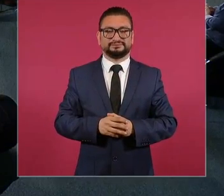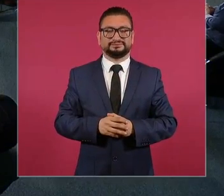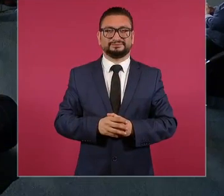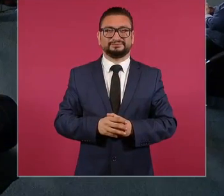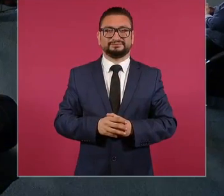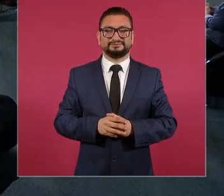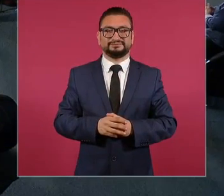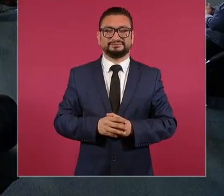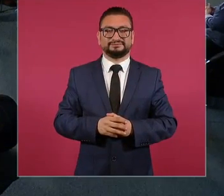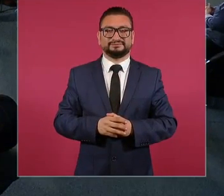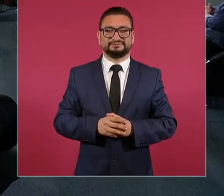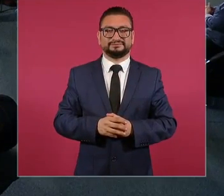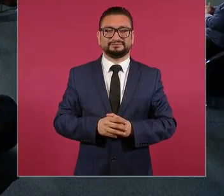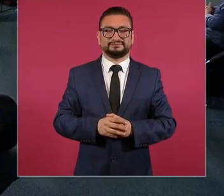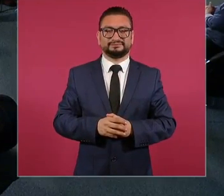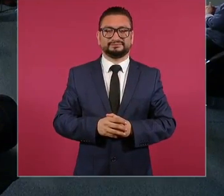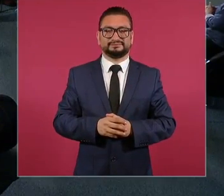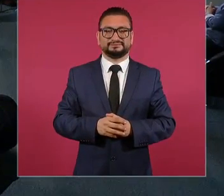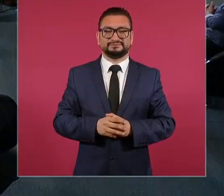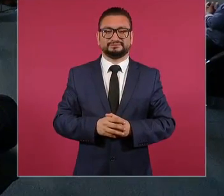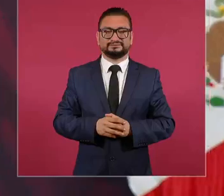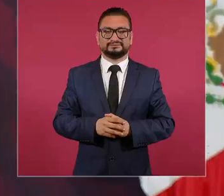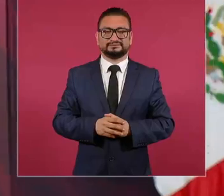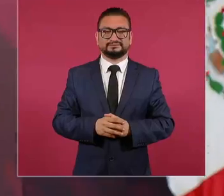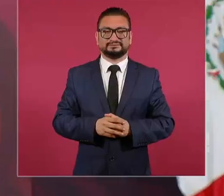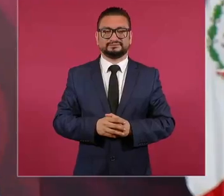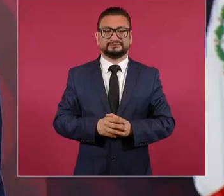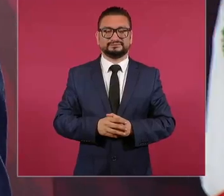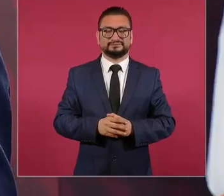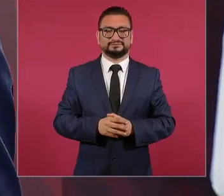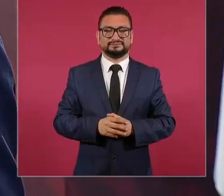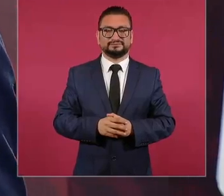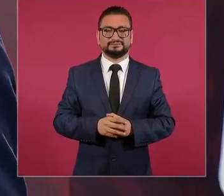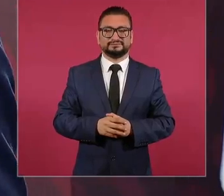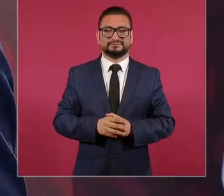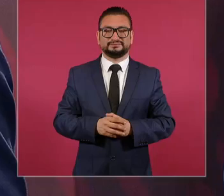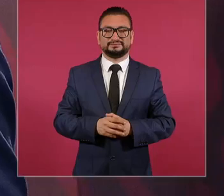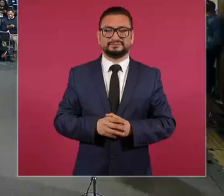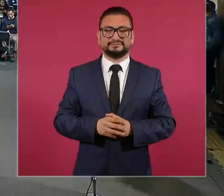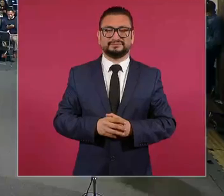y se sí